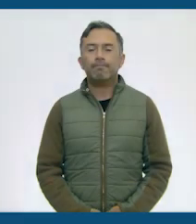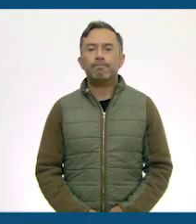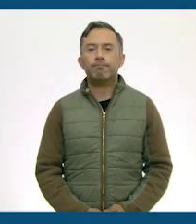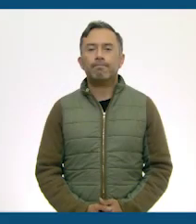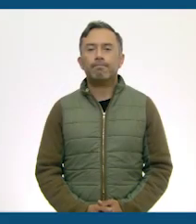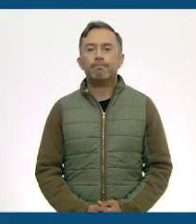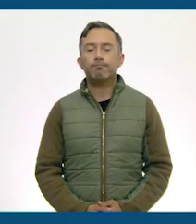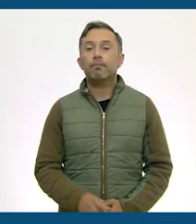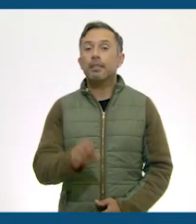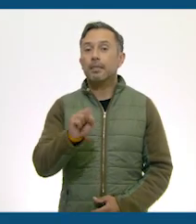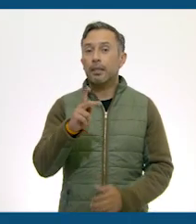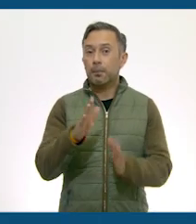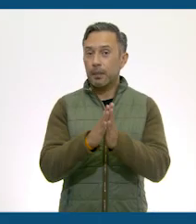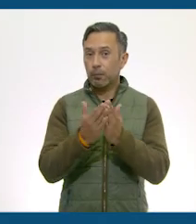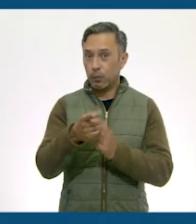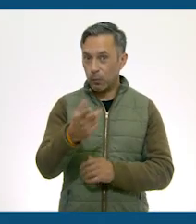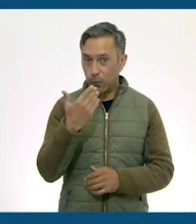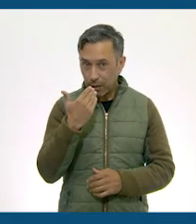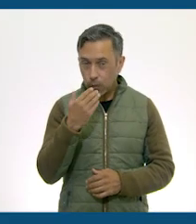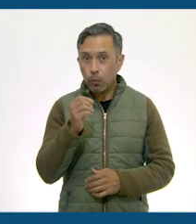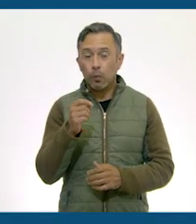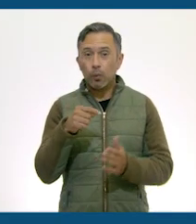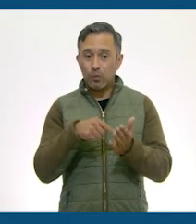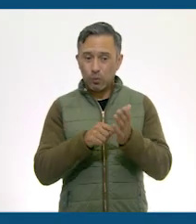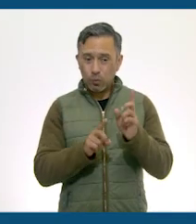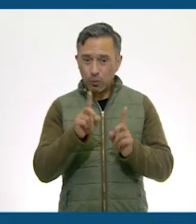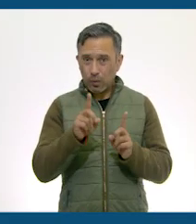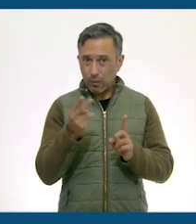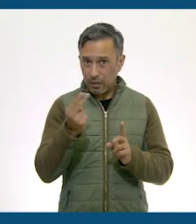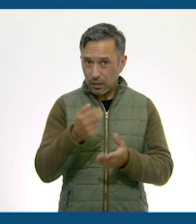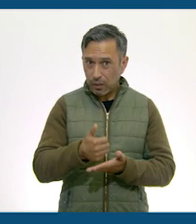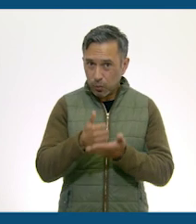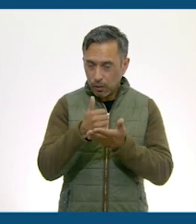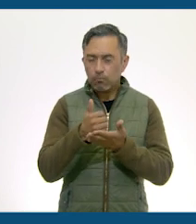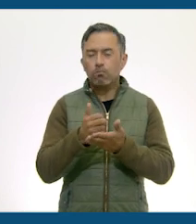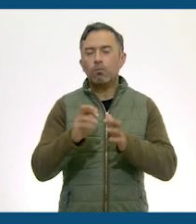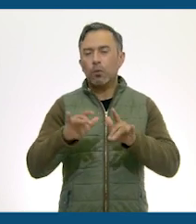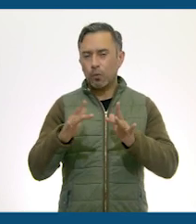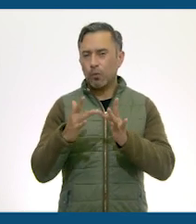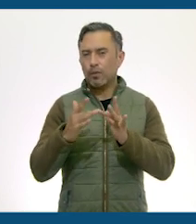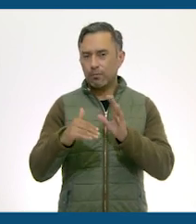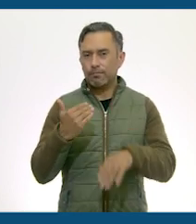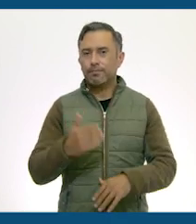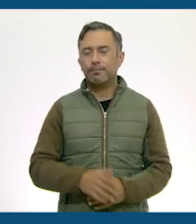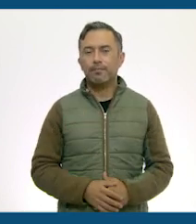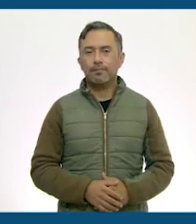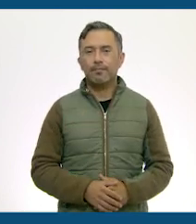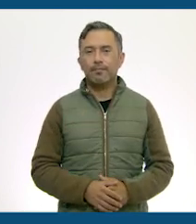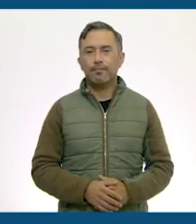Si no tienes el libro de texto o necesitas ayuda para responder tus dudas, contáctanos.